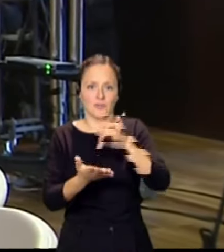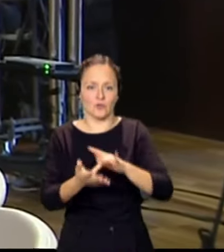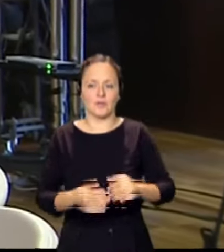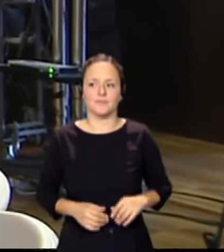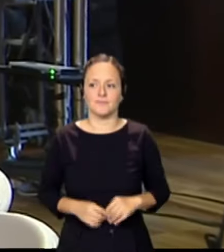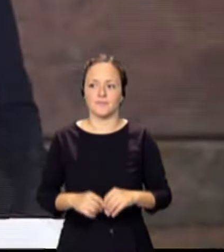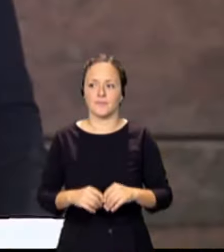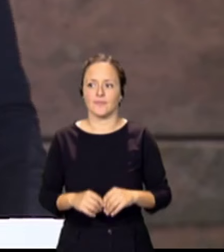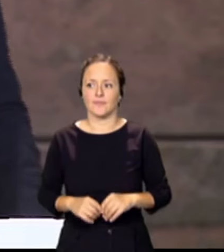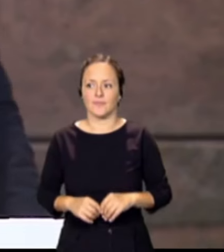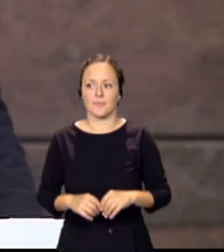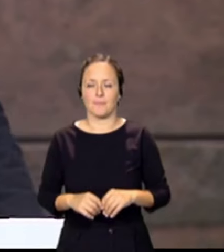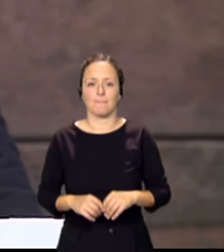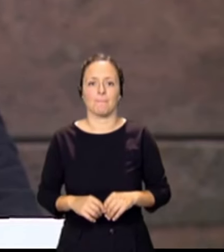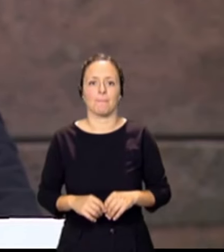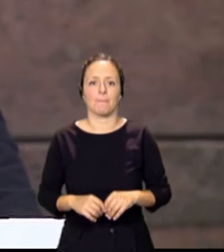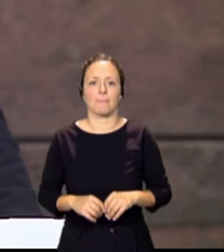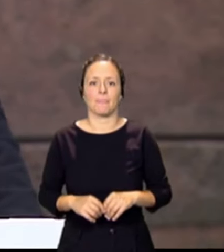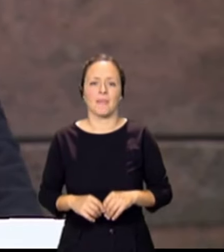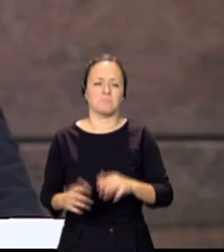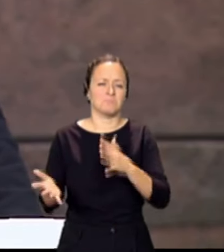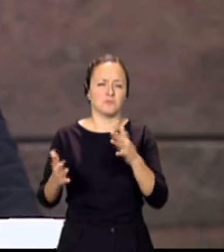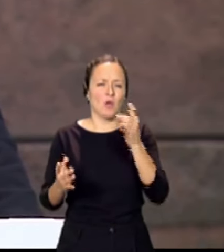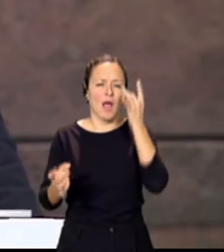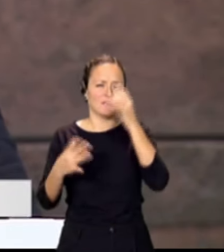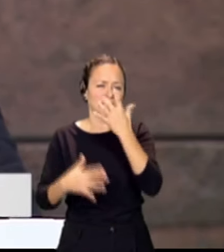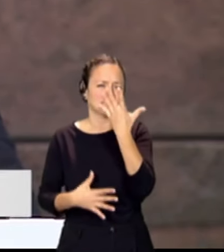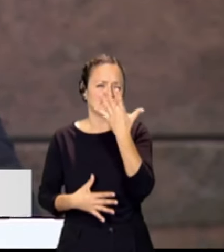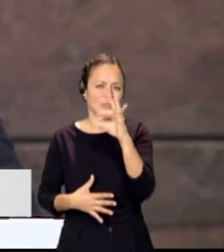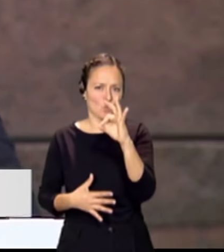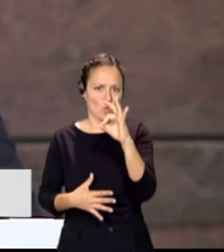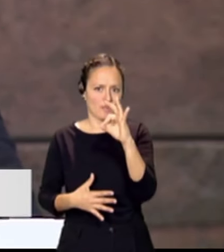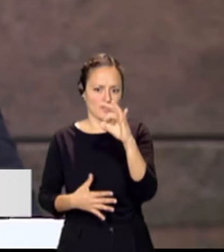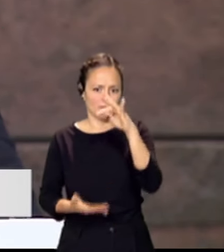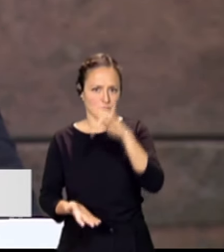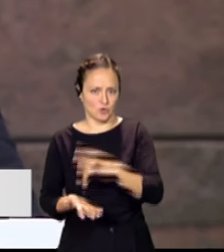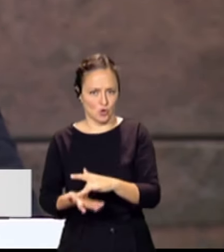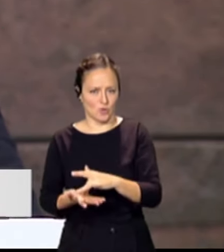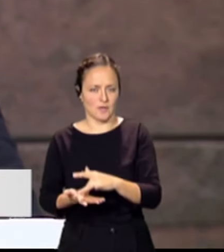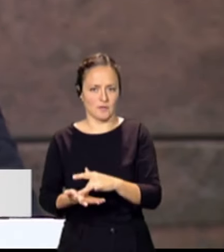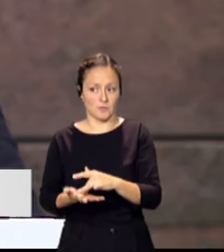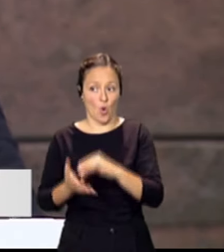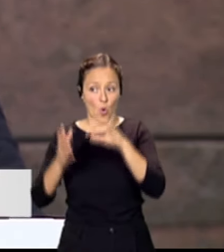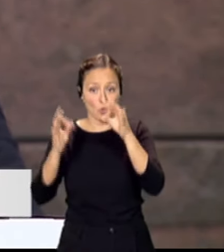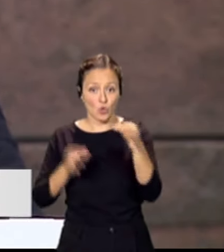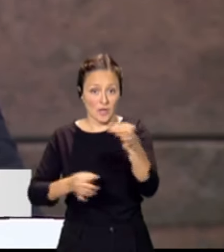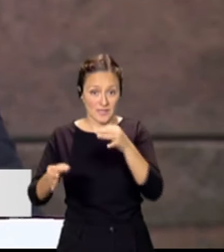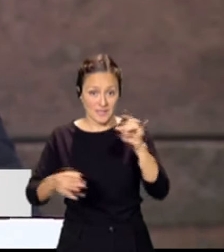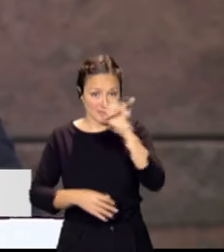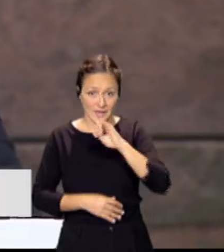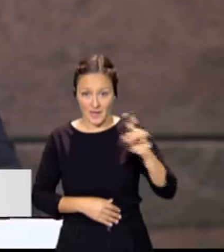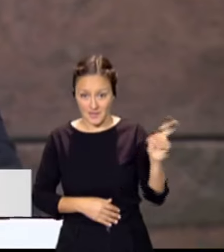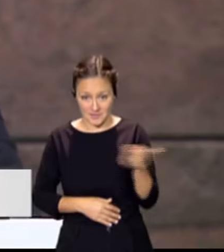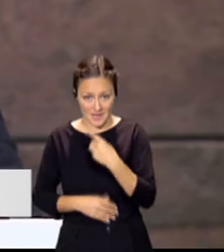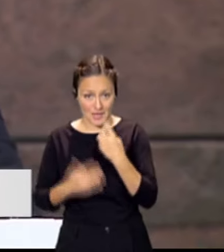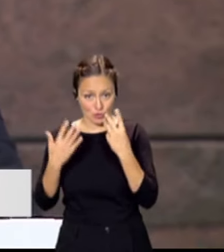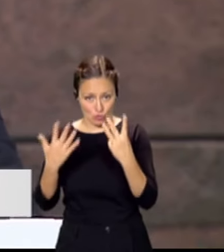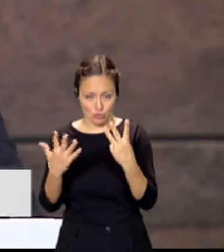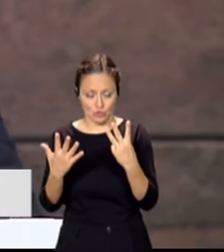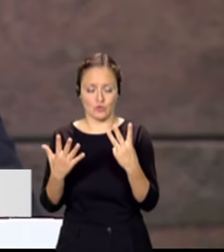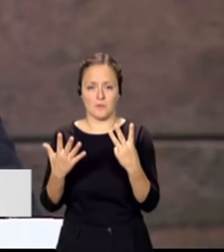canaria cerca de 50 actividades que se van a realizar a lo largo eh de las ocho Islas Canarias y que tienen un